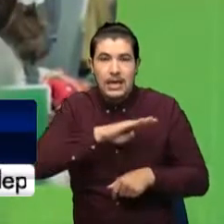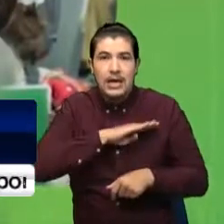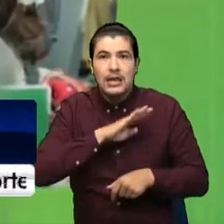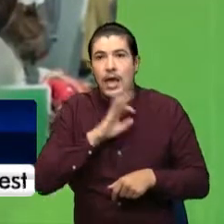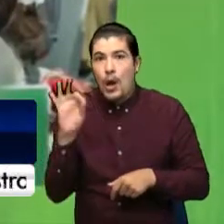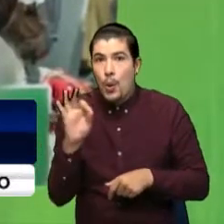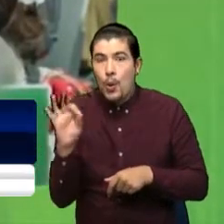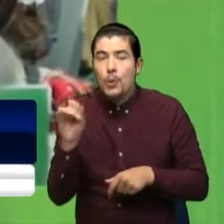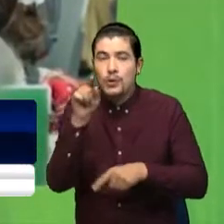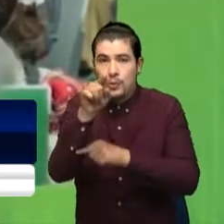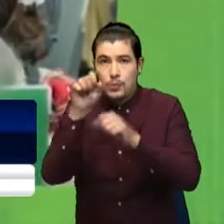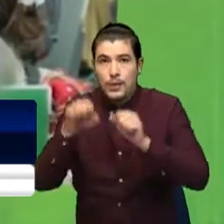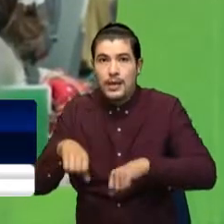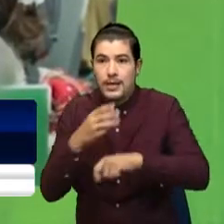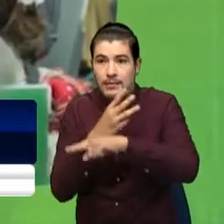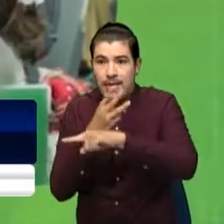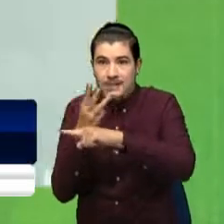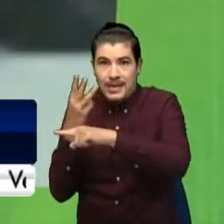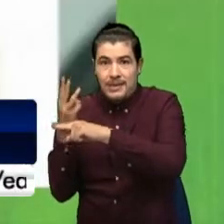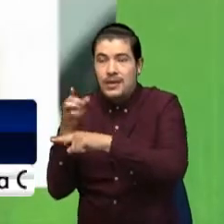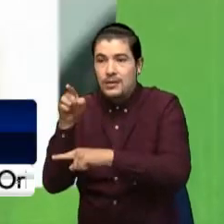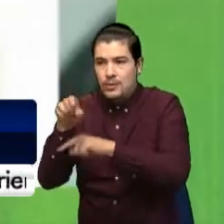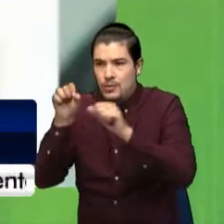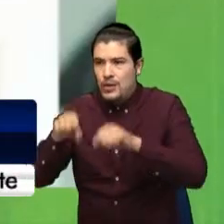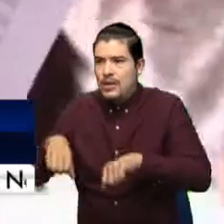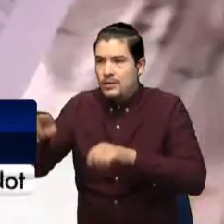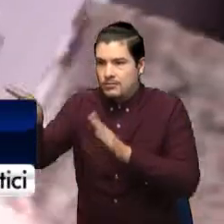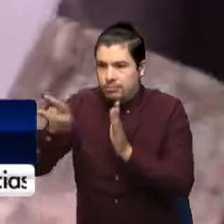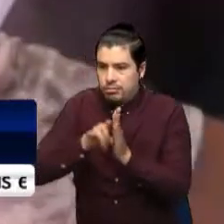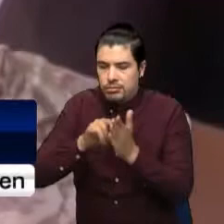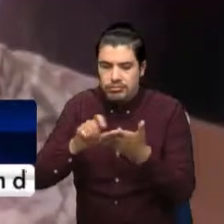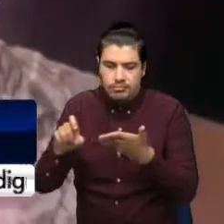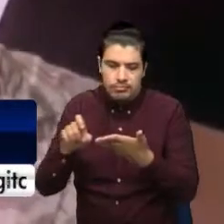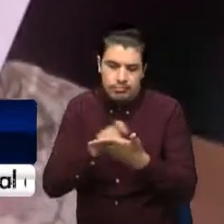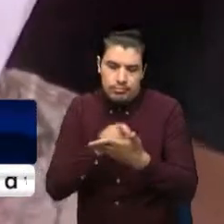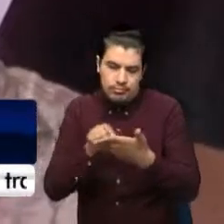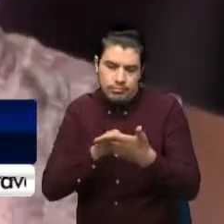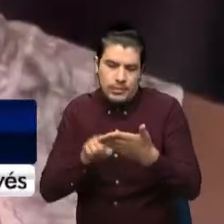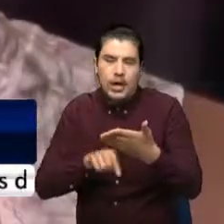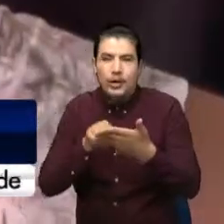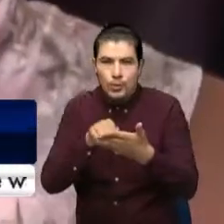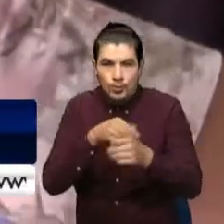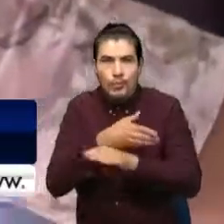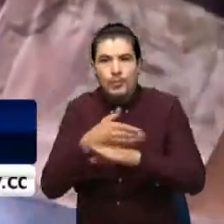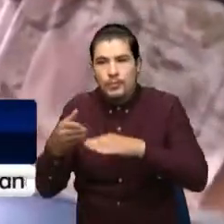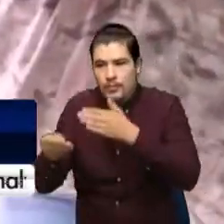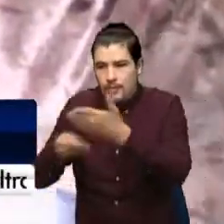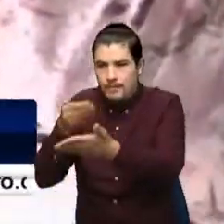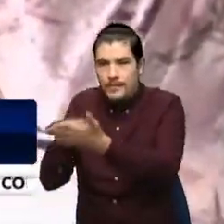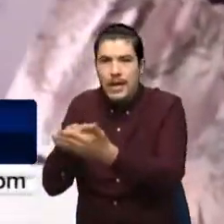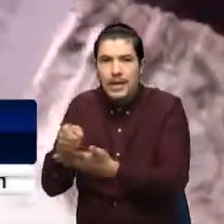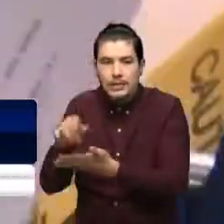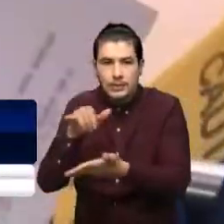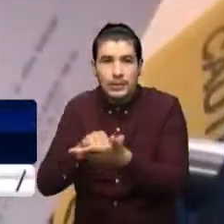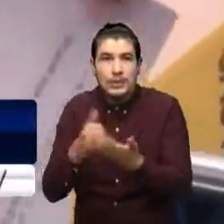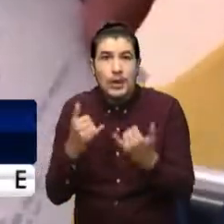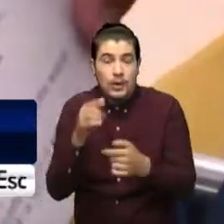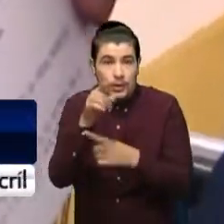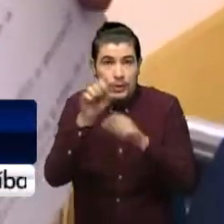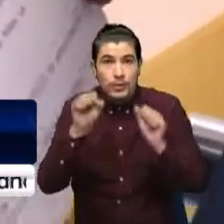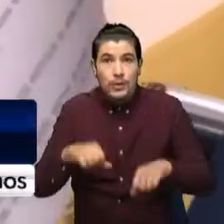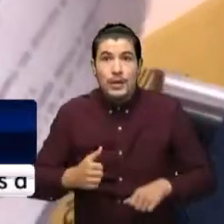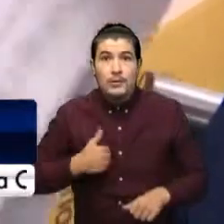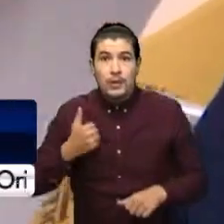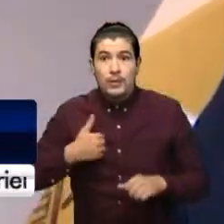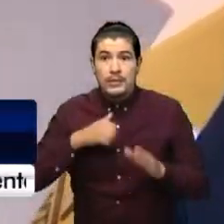el recibo del impuesto predial a partir del día martes hasta el 29 de marzo los usuarios podrán aprovechar un descuento